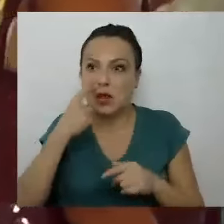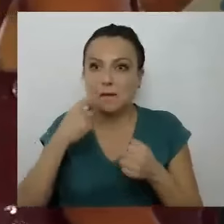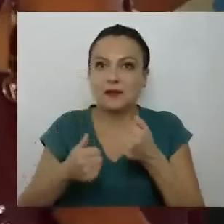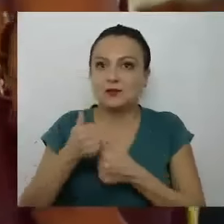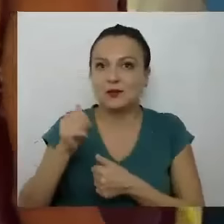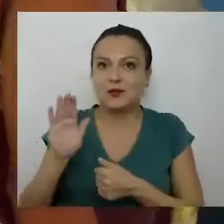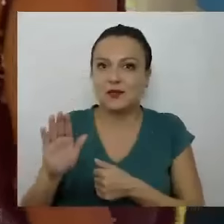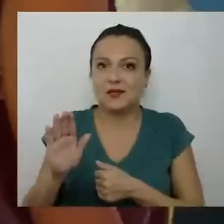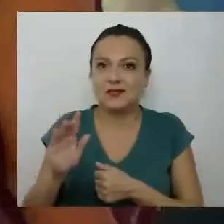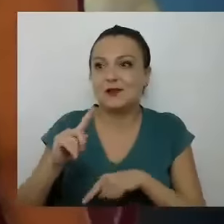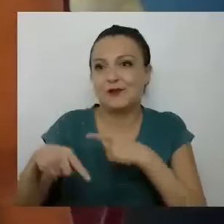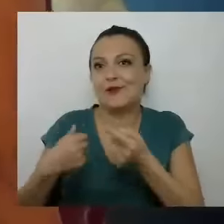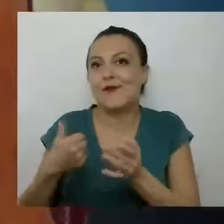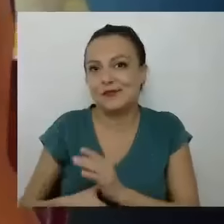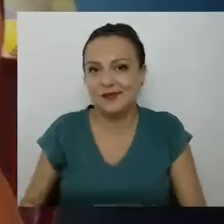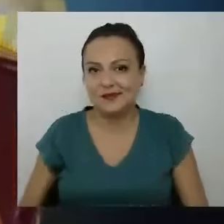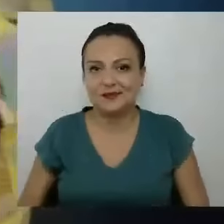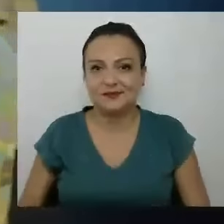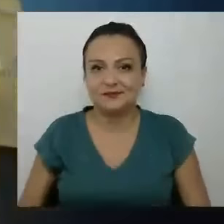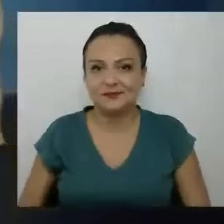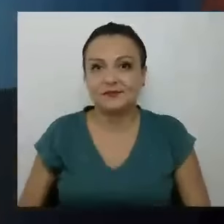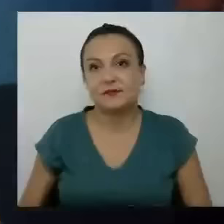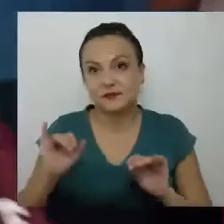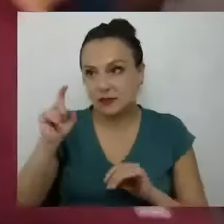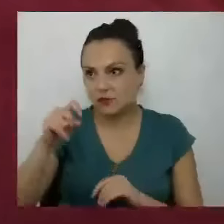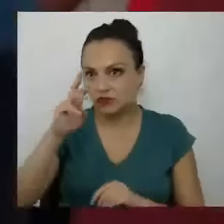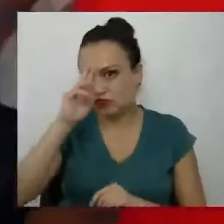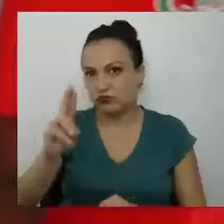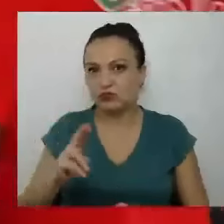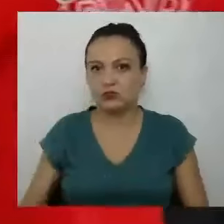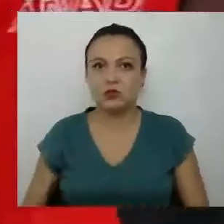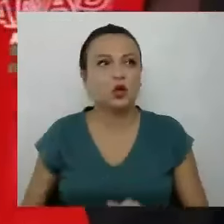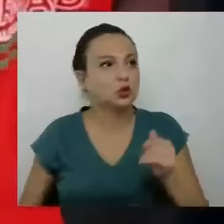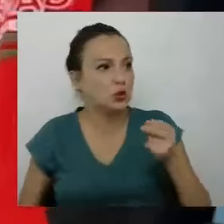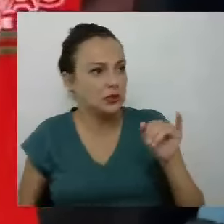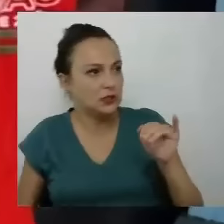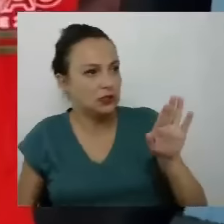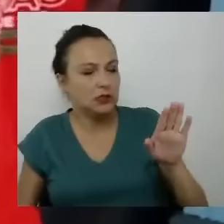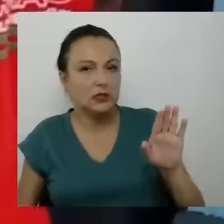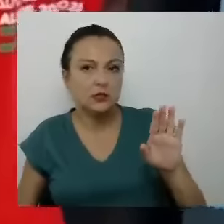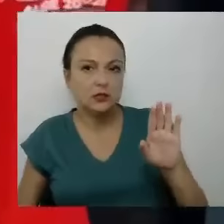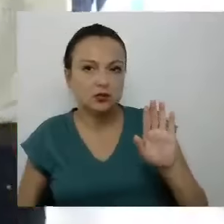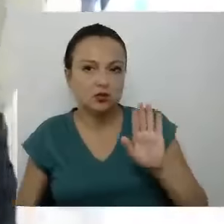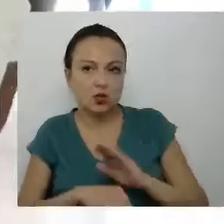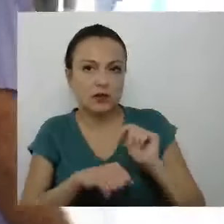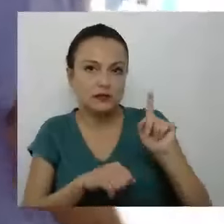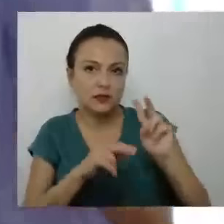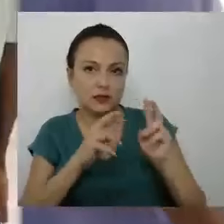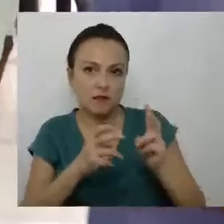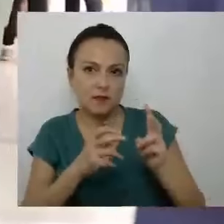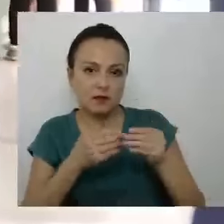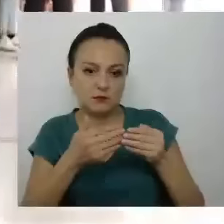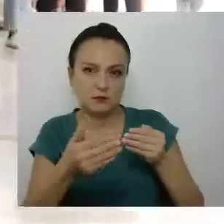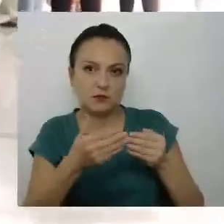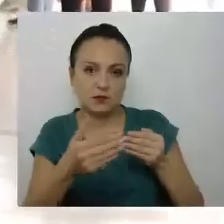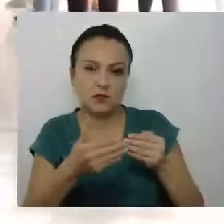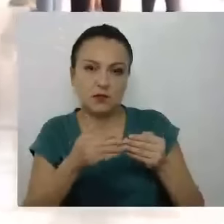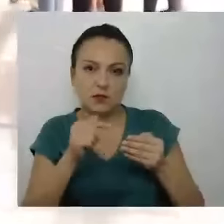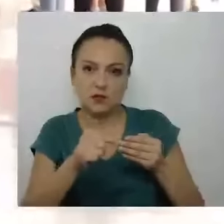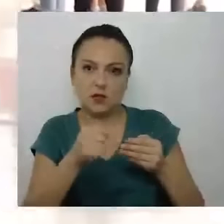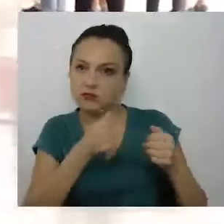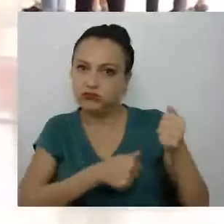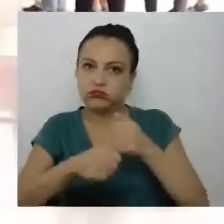de los que votaron, y eso hay que respetarlo. Don Johnny, con respecto a lo que le queda a usted ahorita de comando